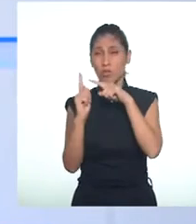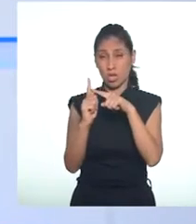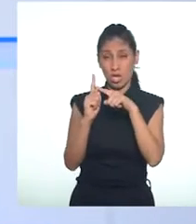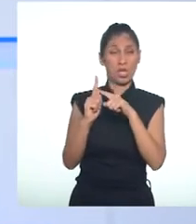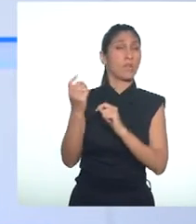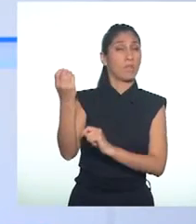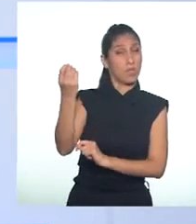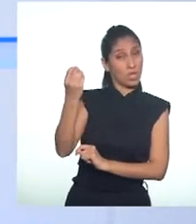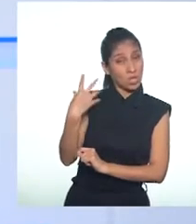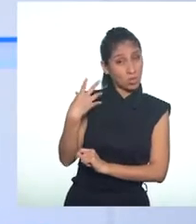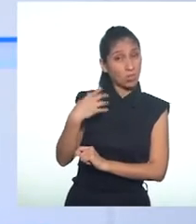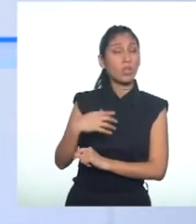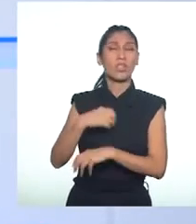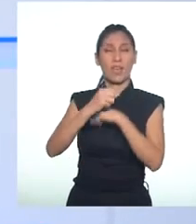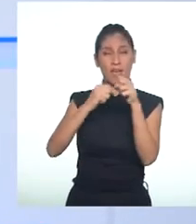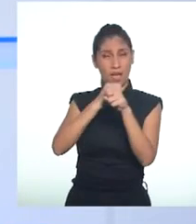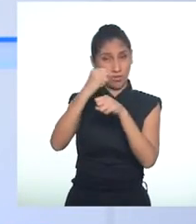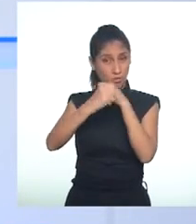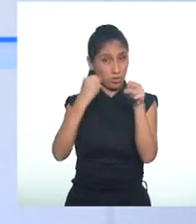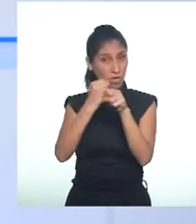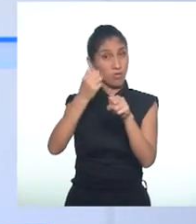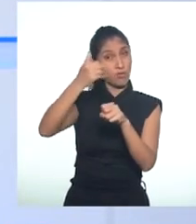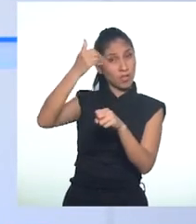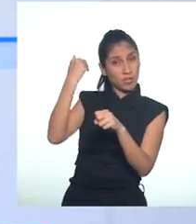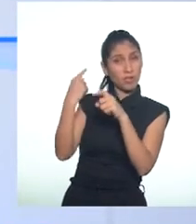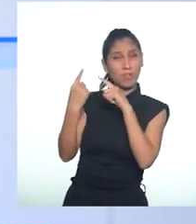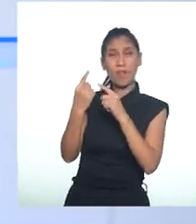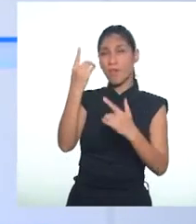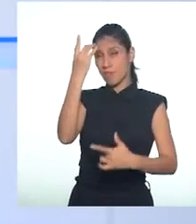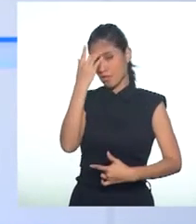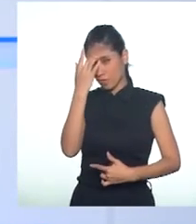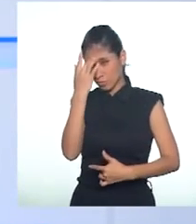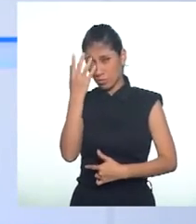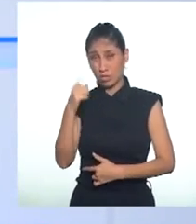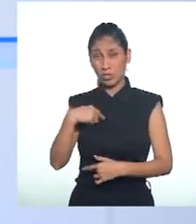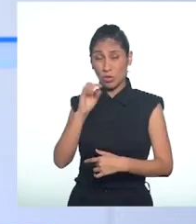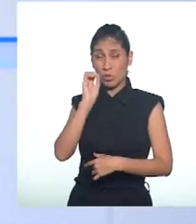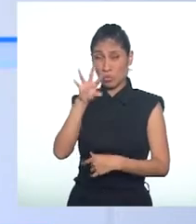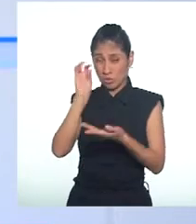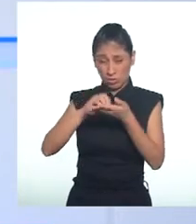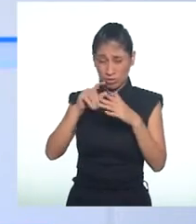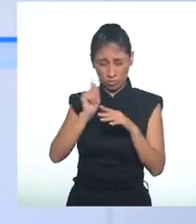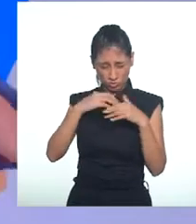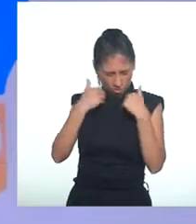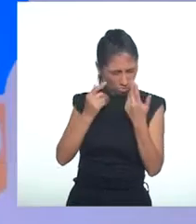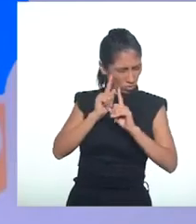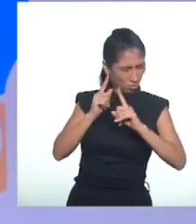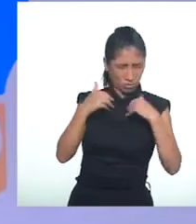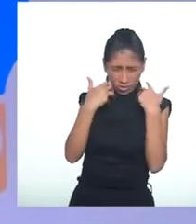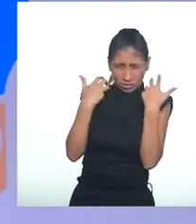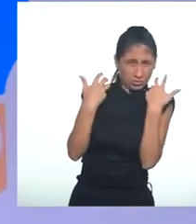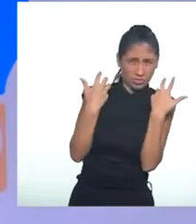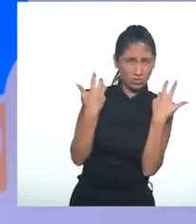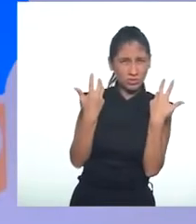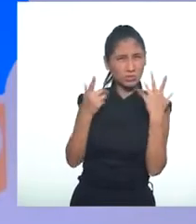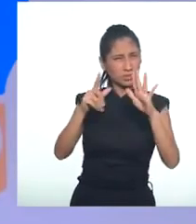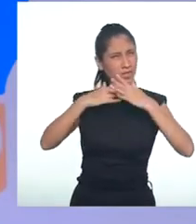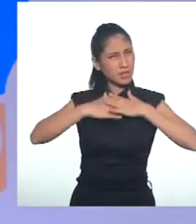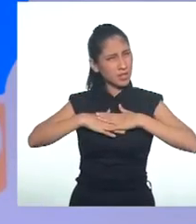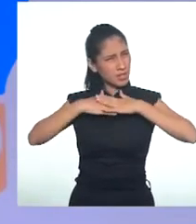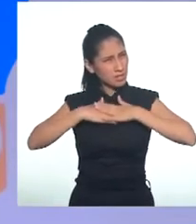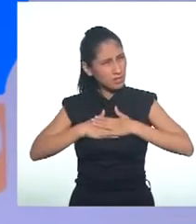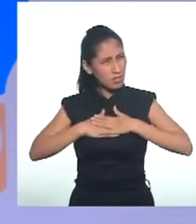se enfrentó hace muchos años a esta terrible enfermedad, que ni quiero mencionar porque me da mucha angustia. Tranquilo, amigo.